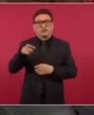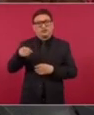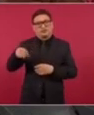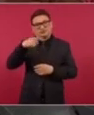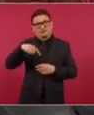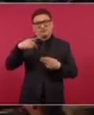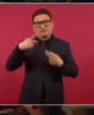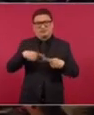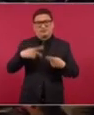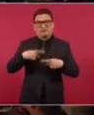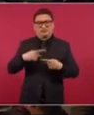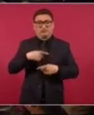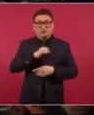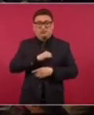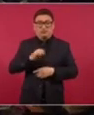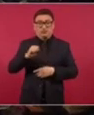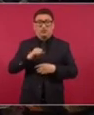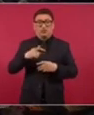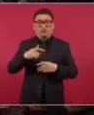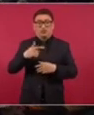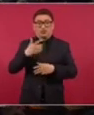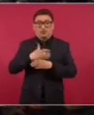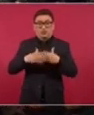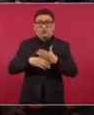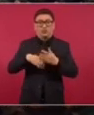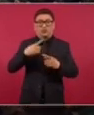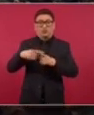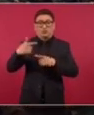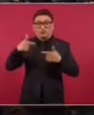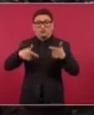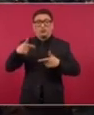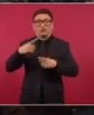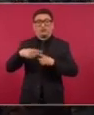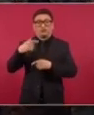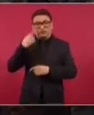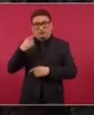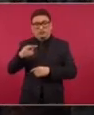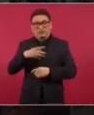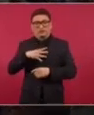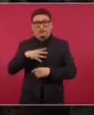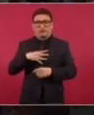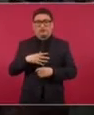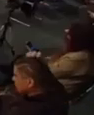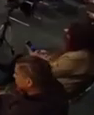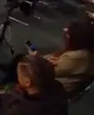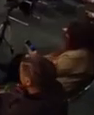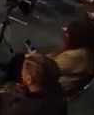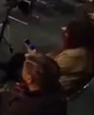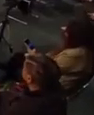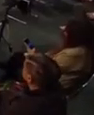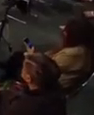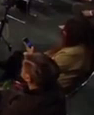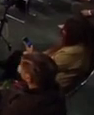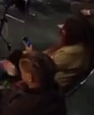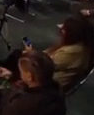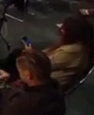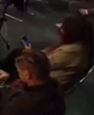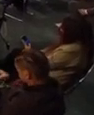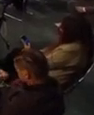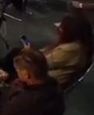sujetos sean encontrados con arsenales y armas de alto poder. Me